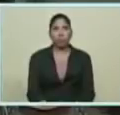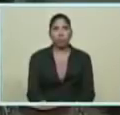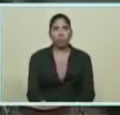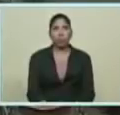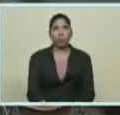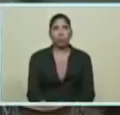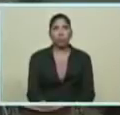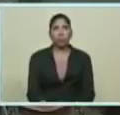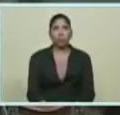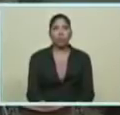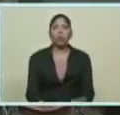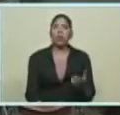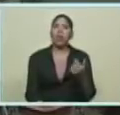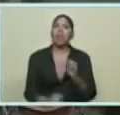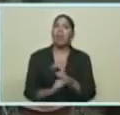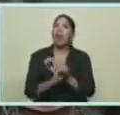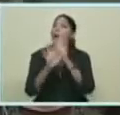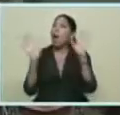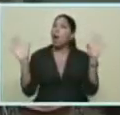digámoslo claro,